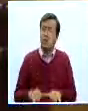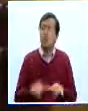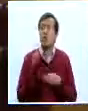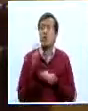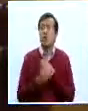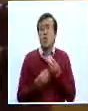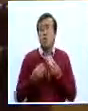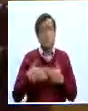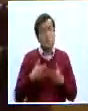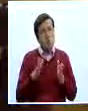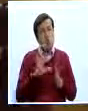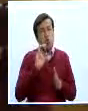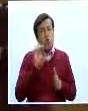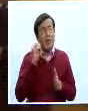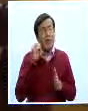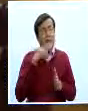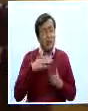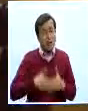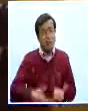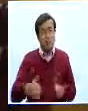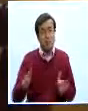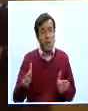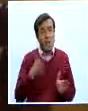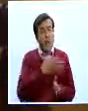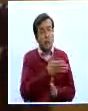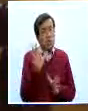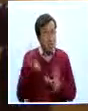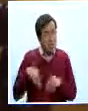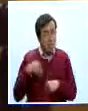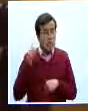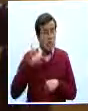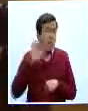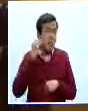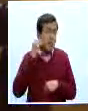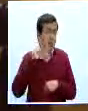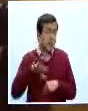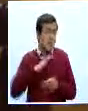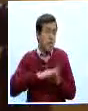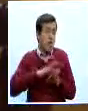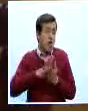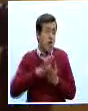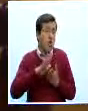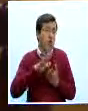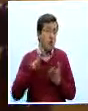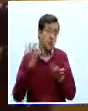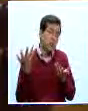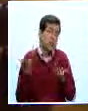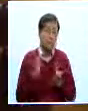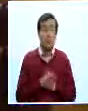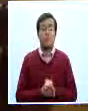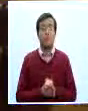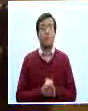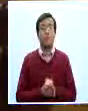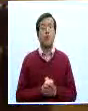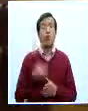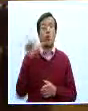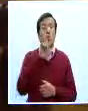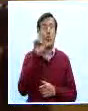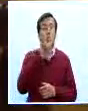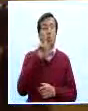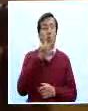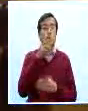que abrimos es una puerta que dura 90 días para que se puedan acoger lo que sí vamos a hacer y es importante que mencionar que desde el día lunes del